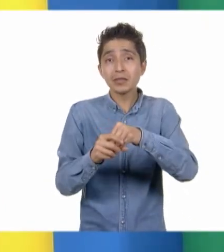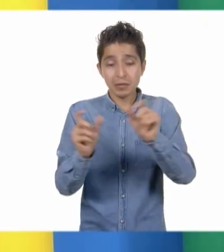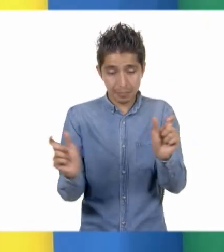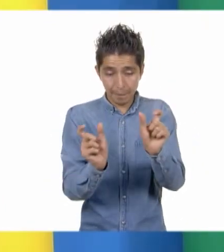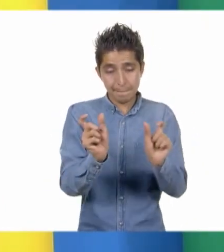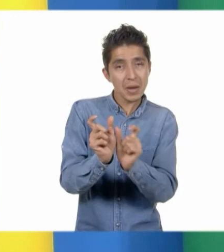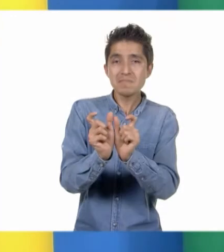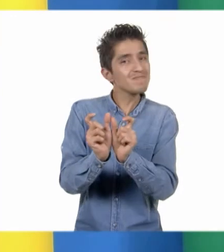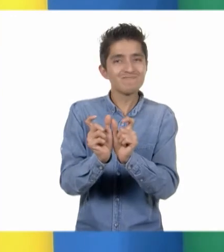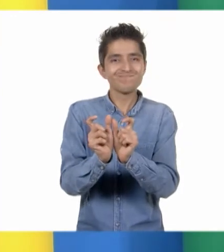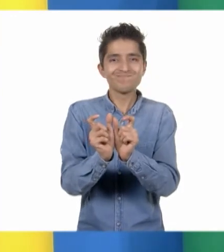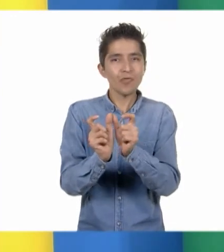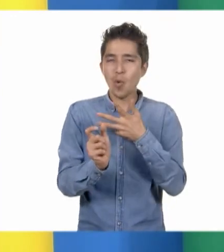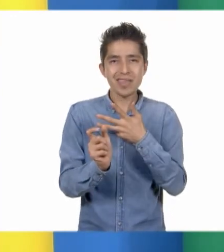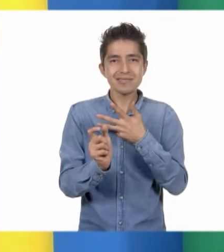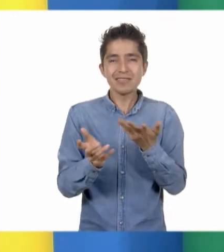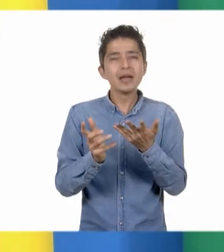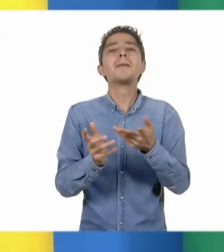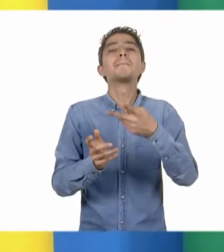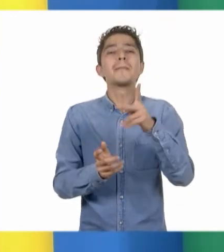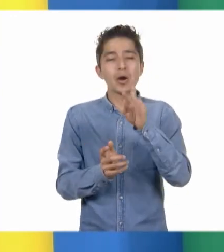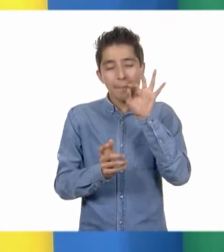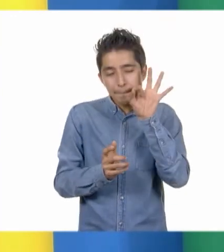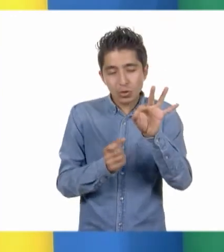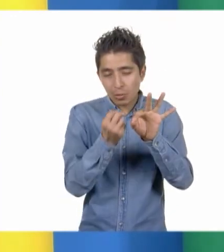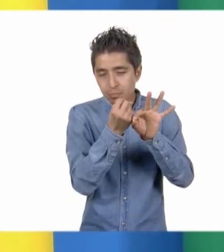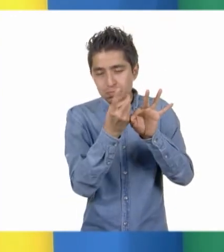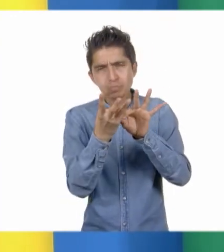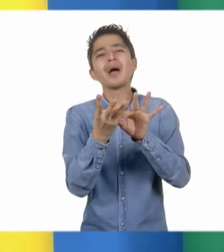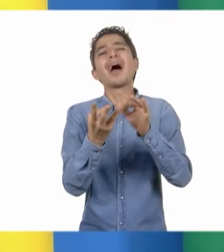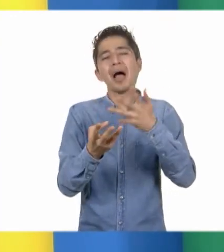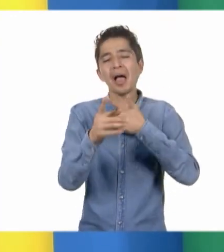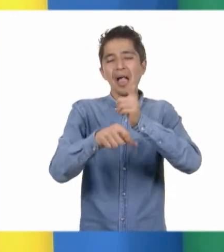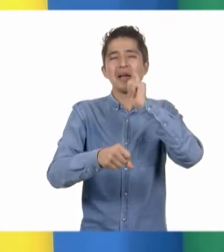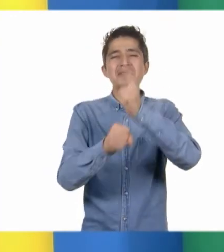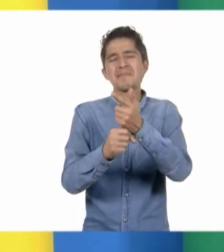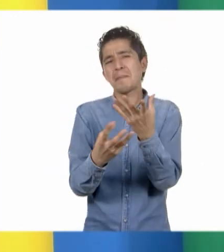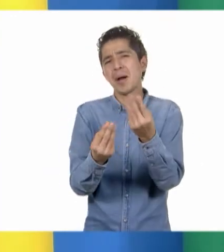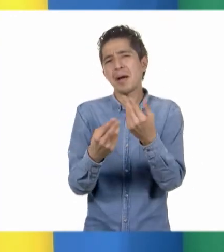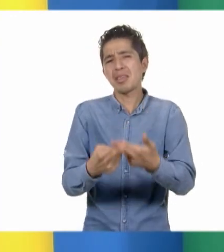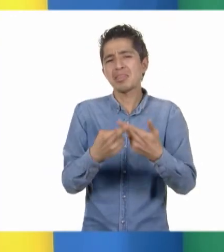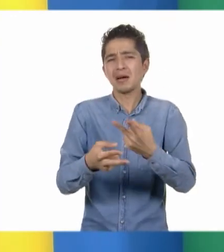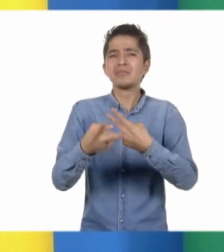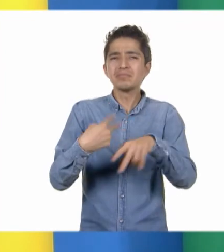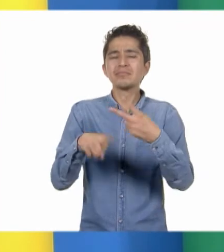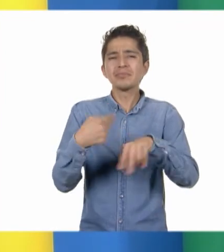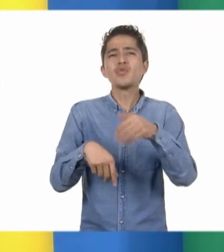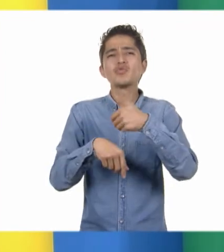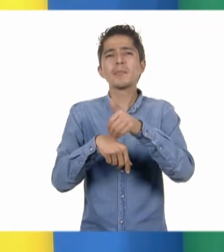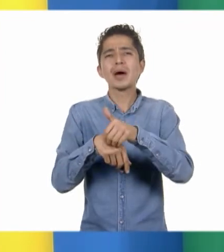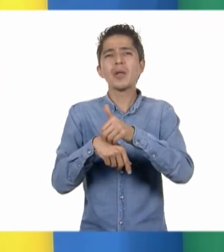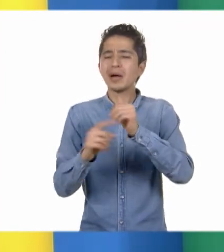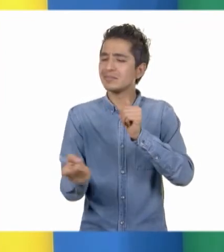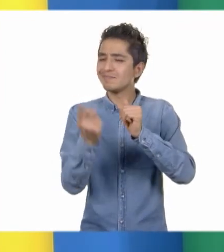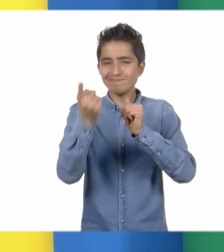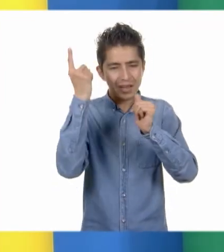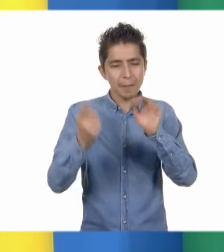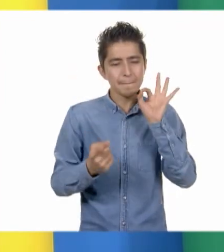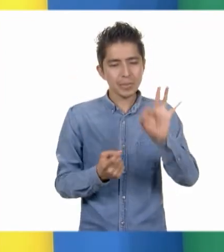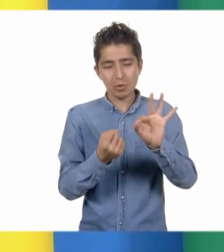entre cualquier par de números decimales siempre podemos encontrar muchísimos números decimales. Los números